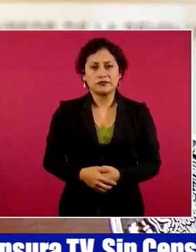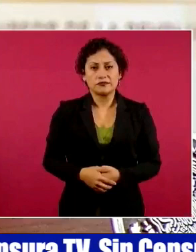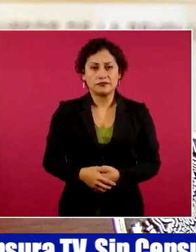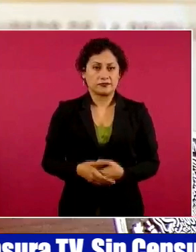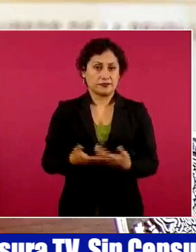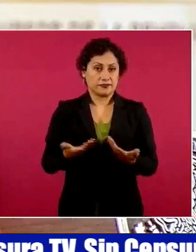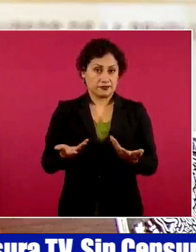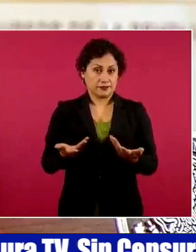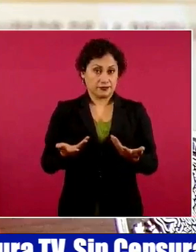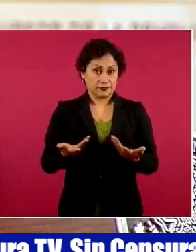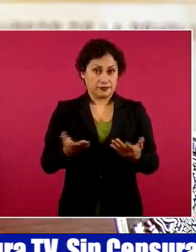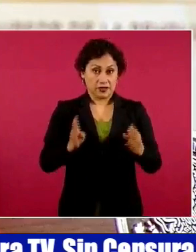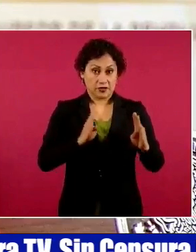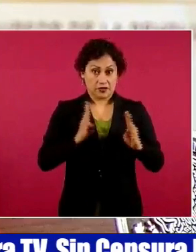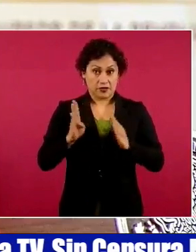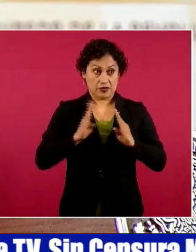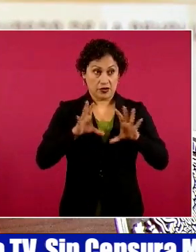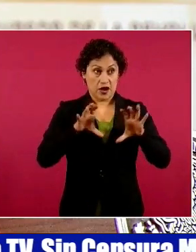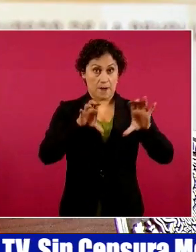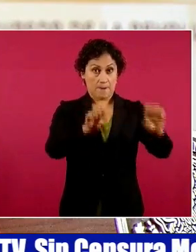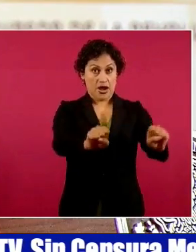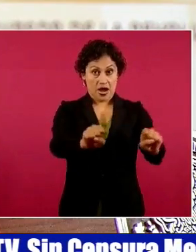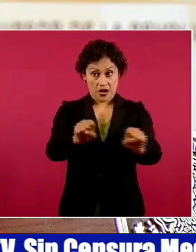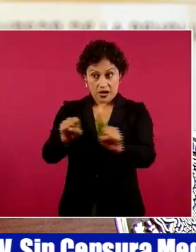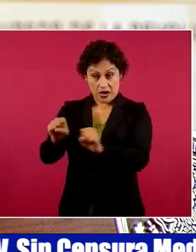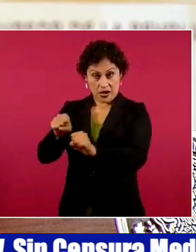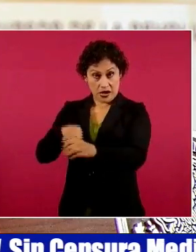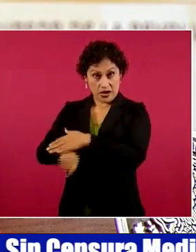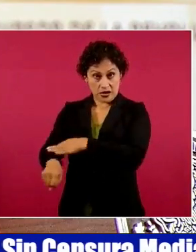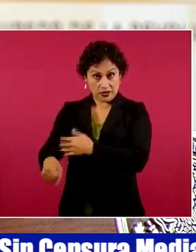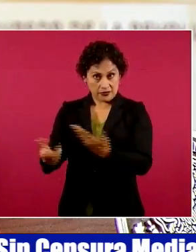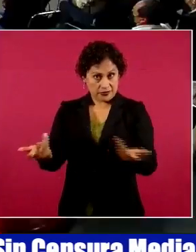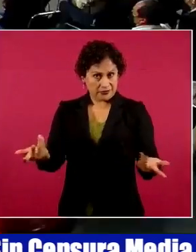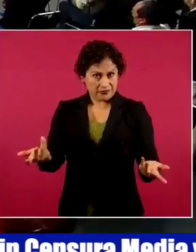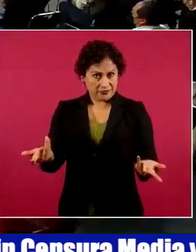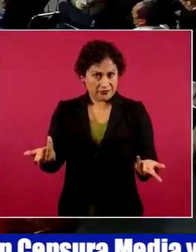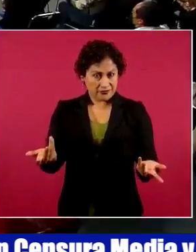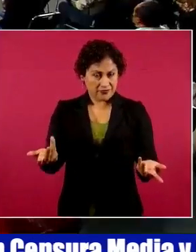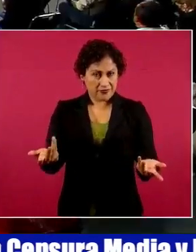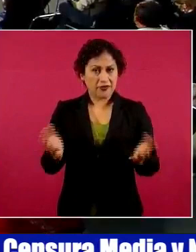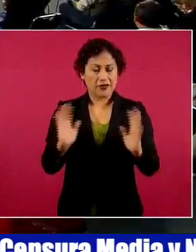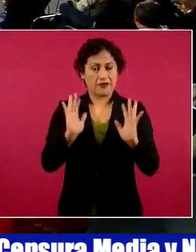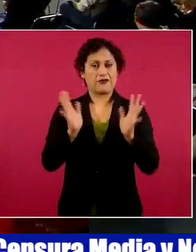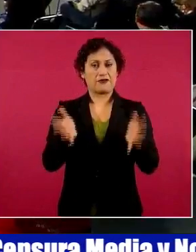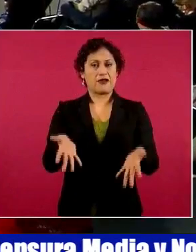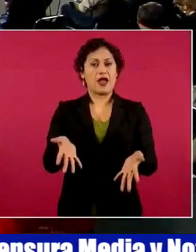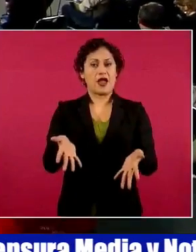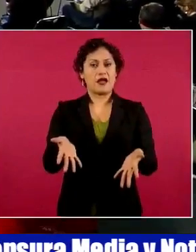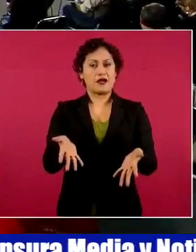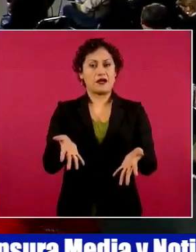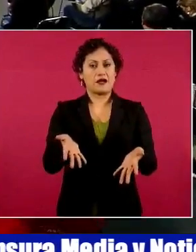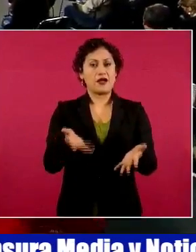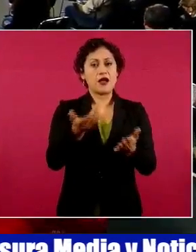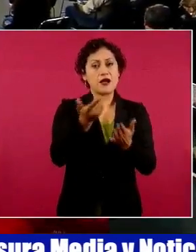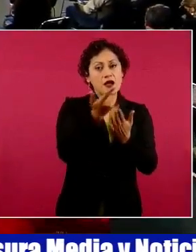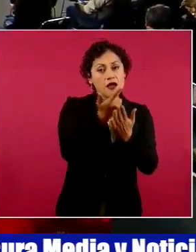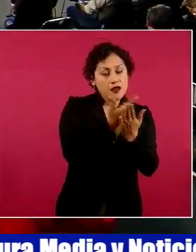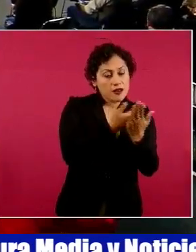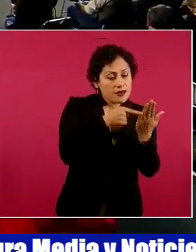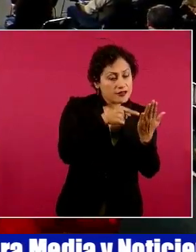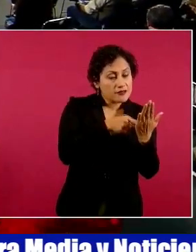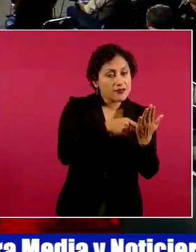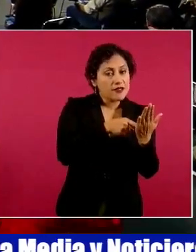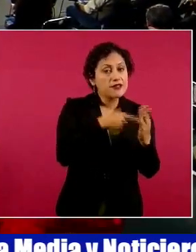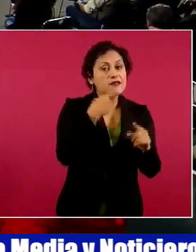Ahí fue cuando exhibe al medio del chayotero de Marco Levario Turcot, dice